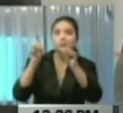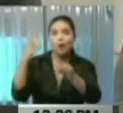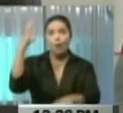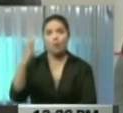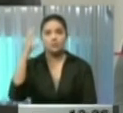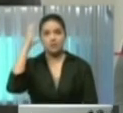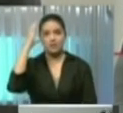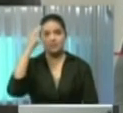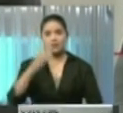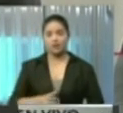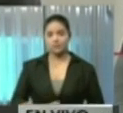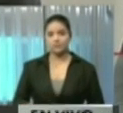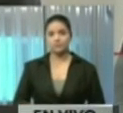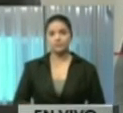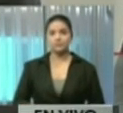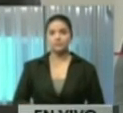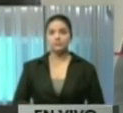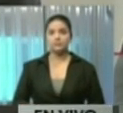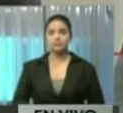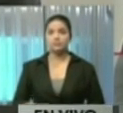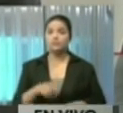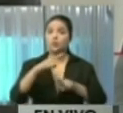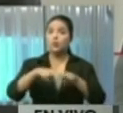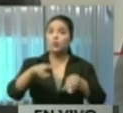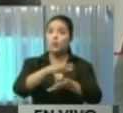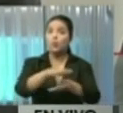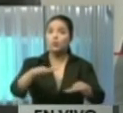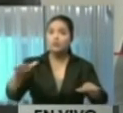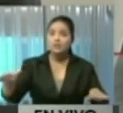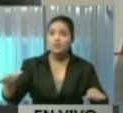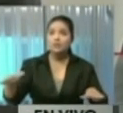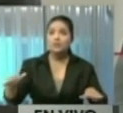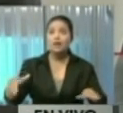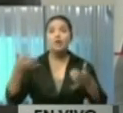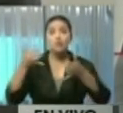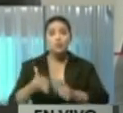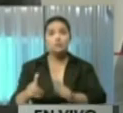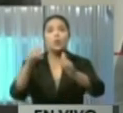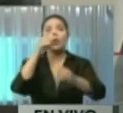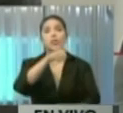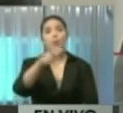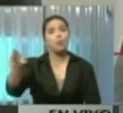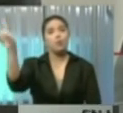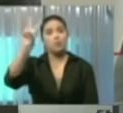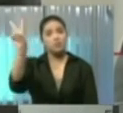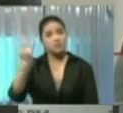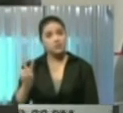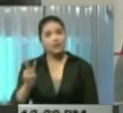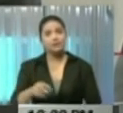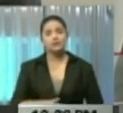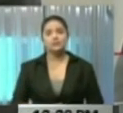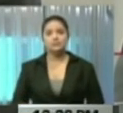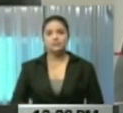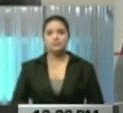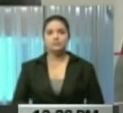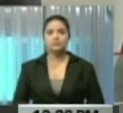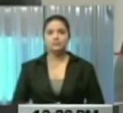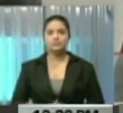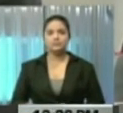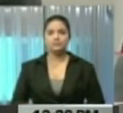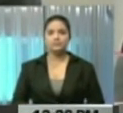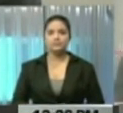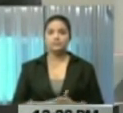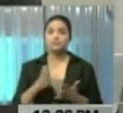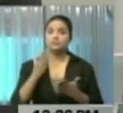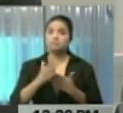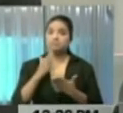conciencia que los niños y los hijos del pueblo de Venezuela tengan en nuestras instituciones educativas